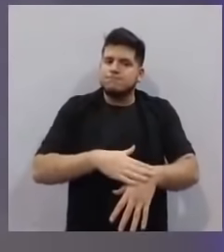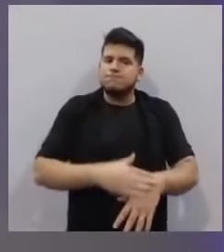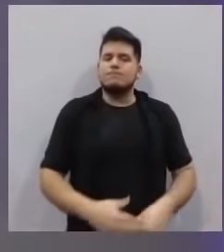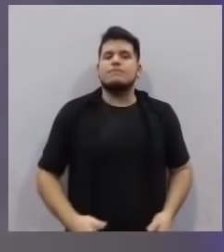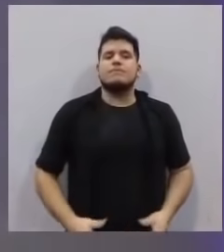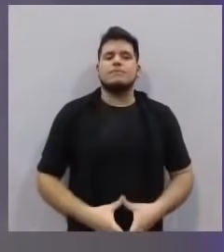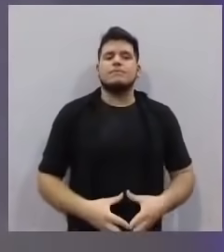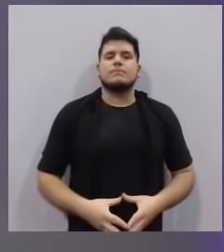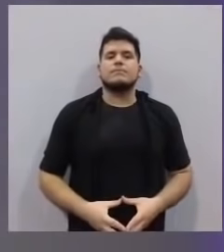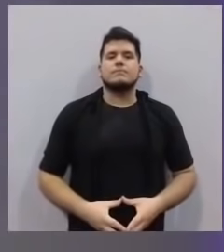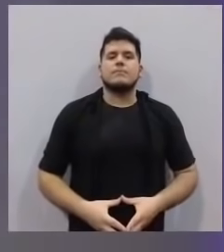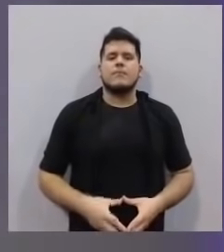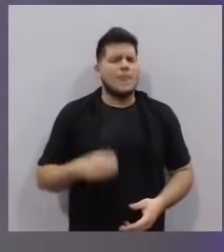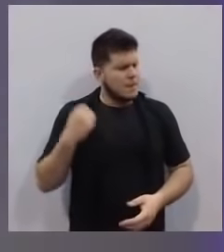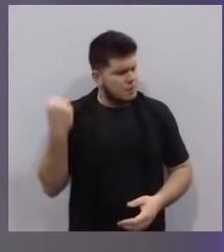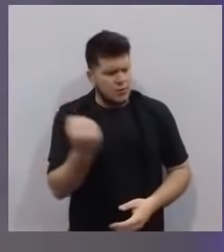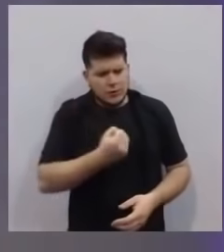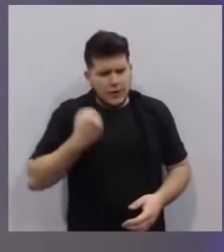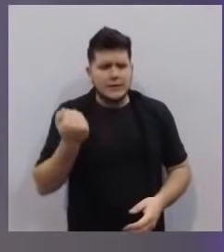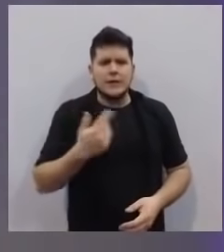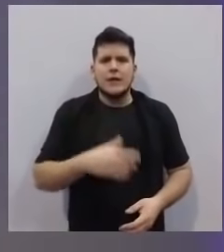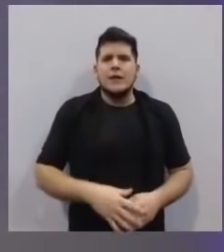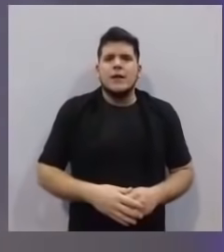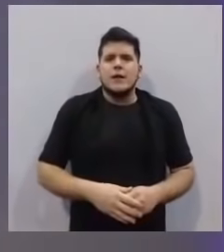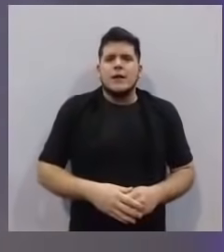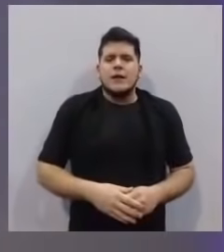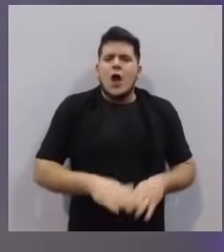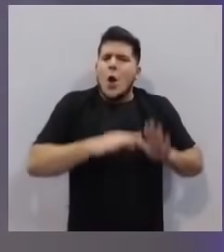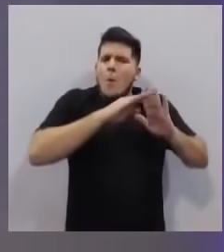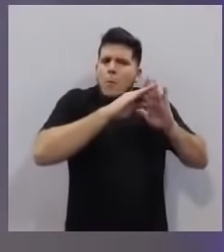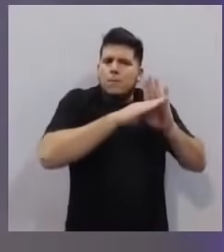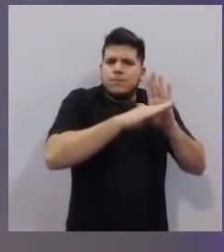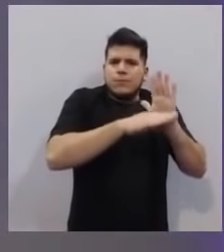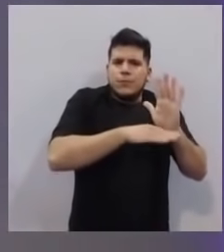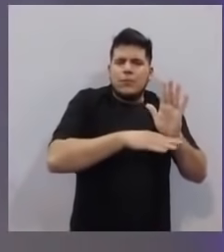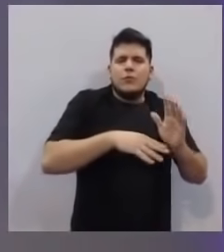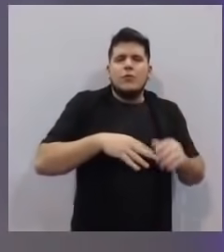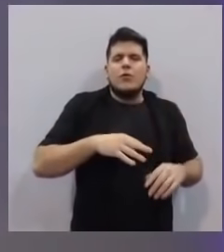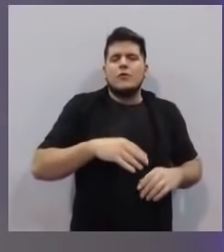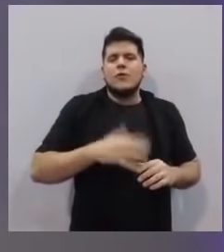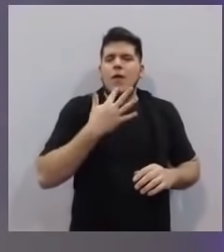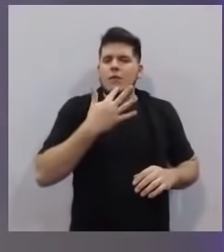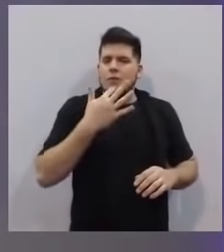principios de dios los principios del reino que están establecidos para que nos vaya bien